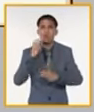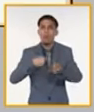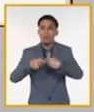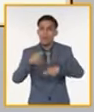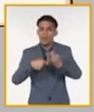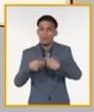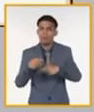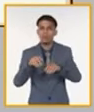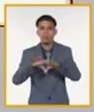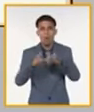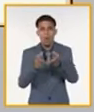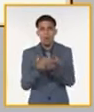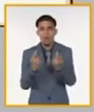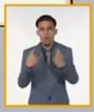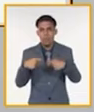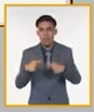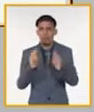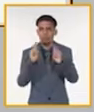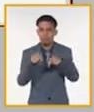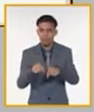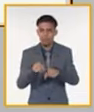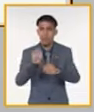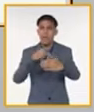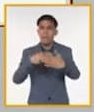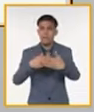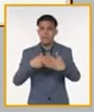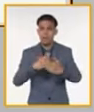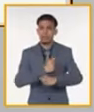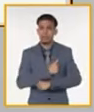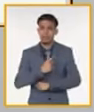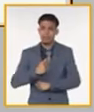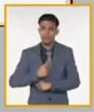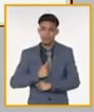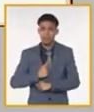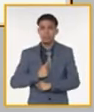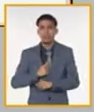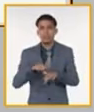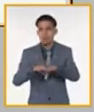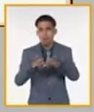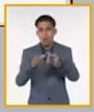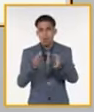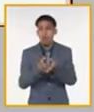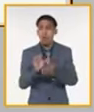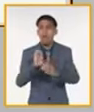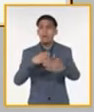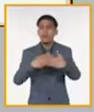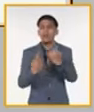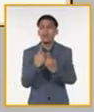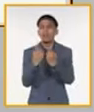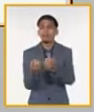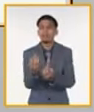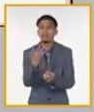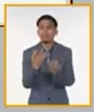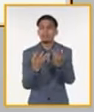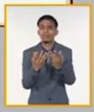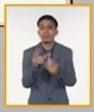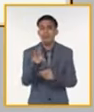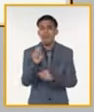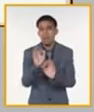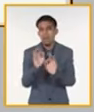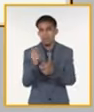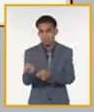país las cooperativas no agropecuarias las cooperativas agropecuarias que ya existen hace mucho tiempo las cooperativas de crédito y